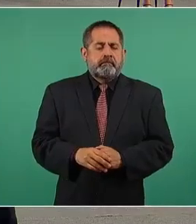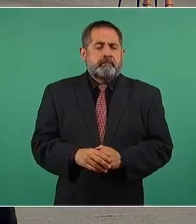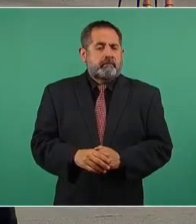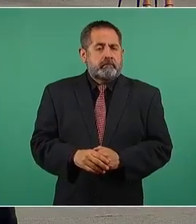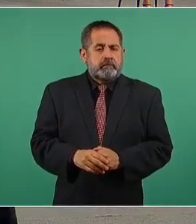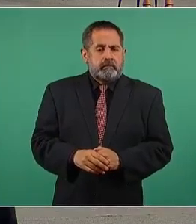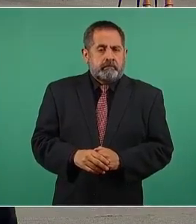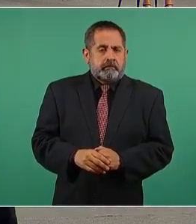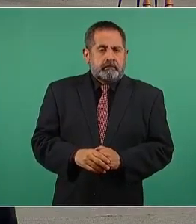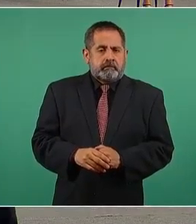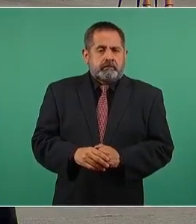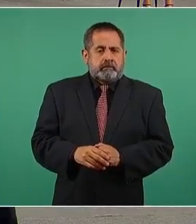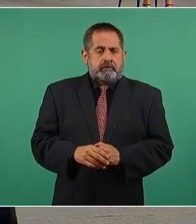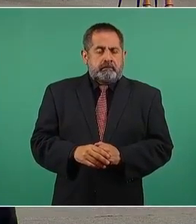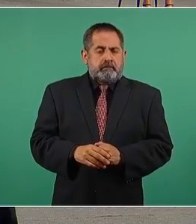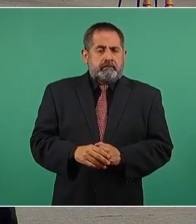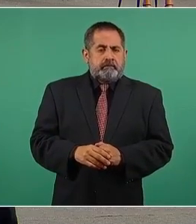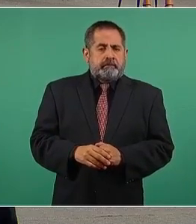Ya si se